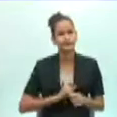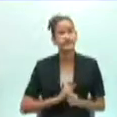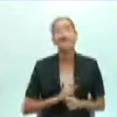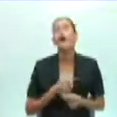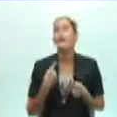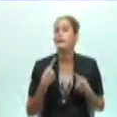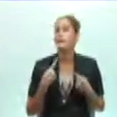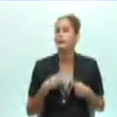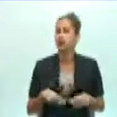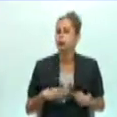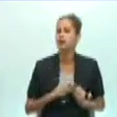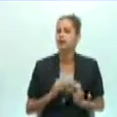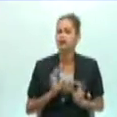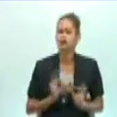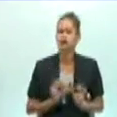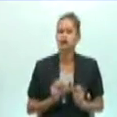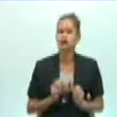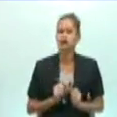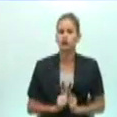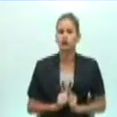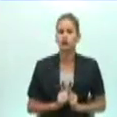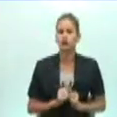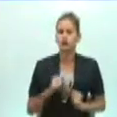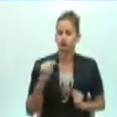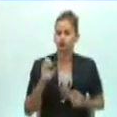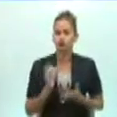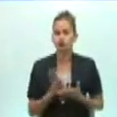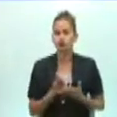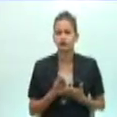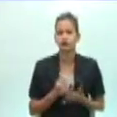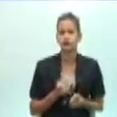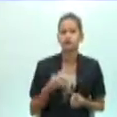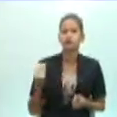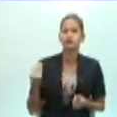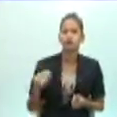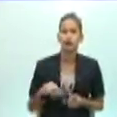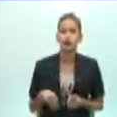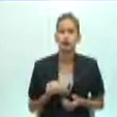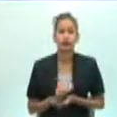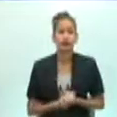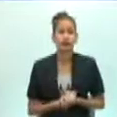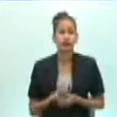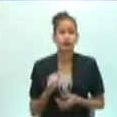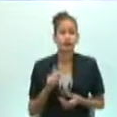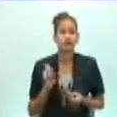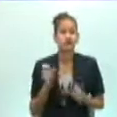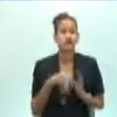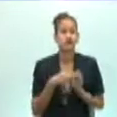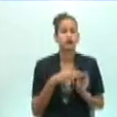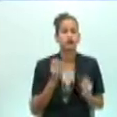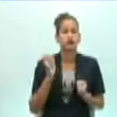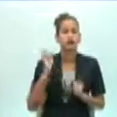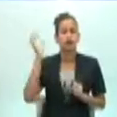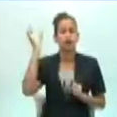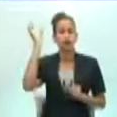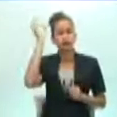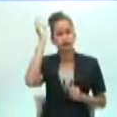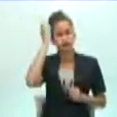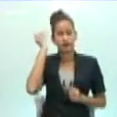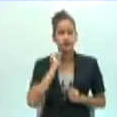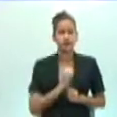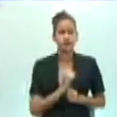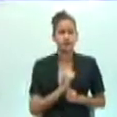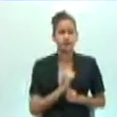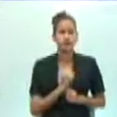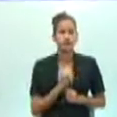provechoso este encuentro nuevo con nuestra asignatura Lengua Española. Nos despedimos recordándoles que la